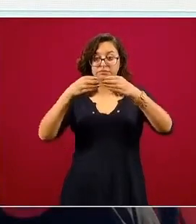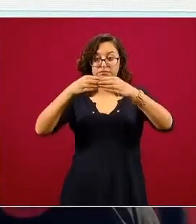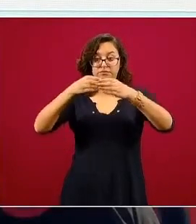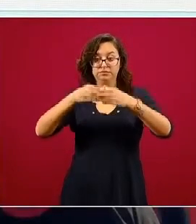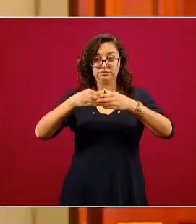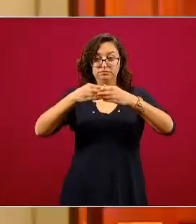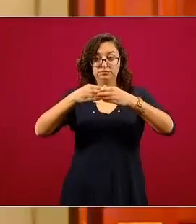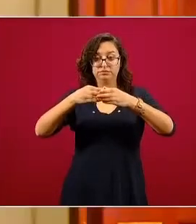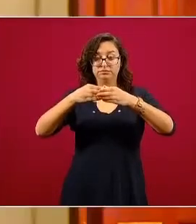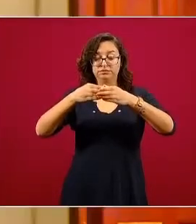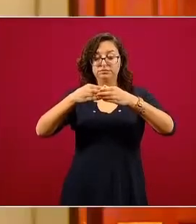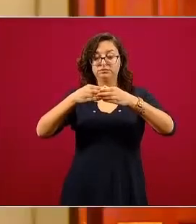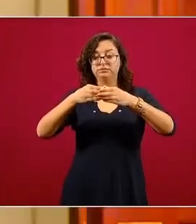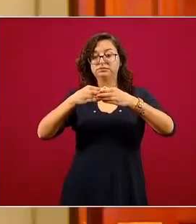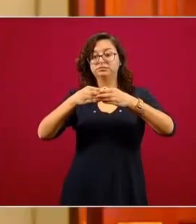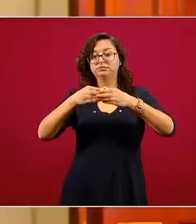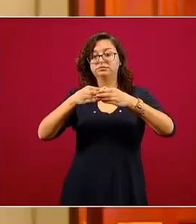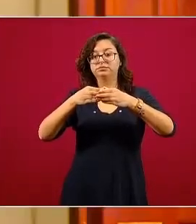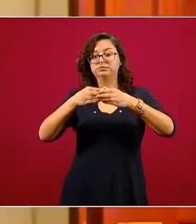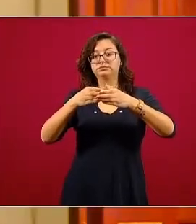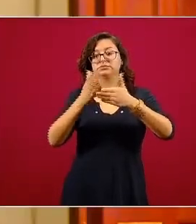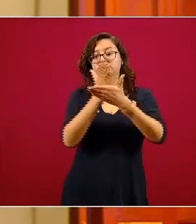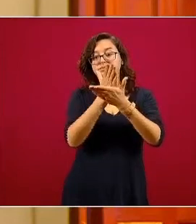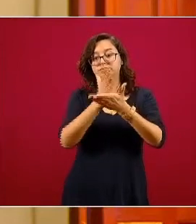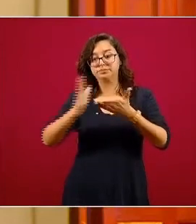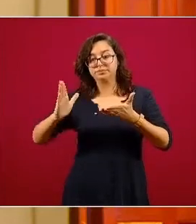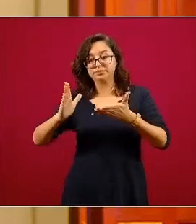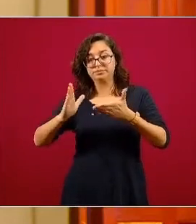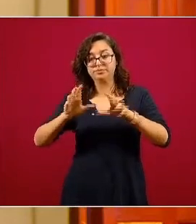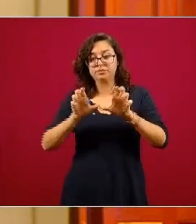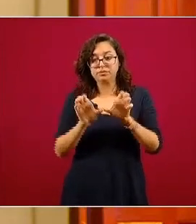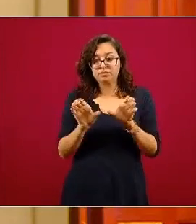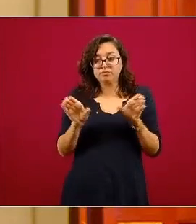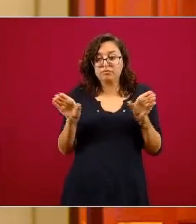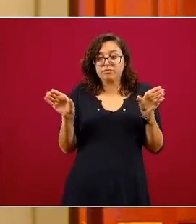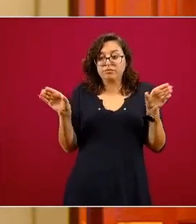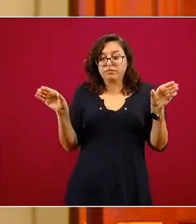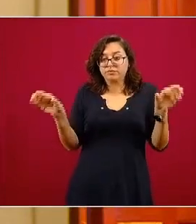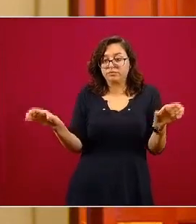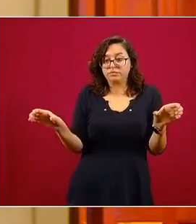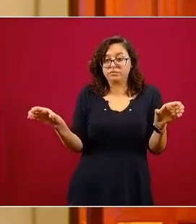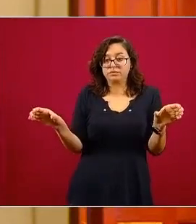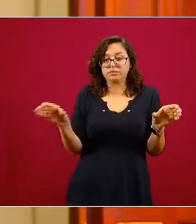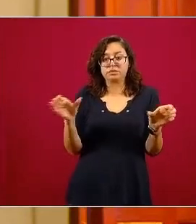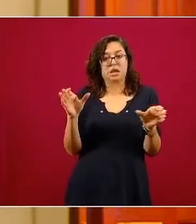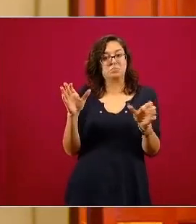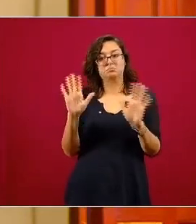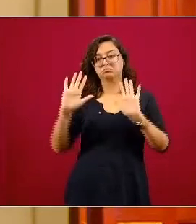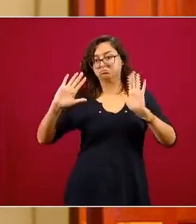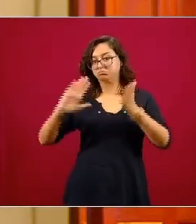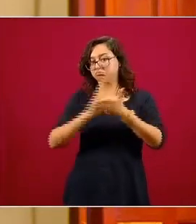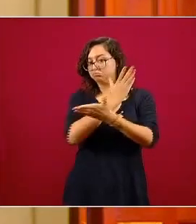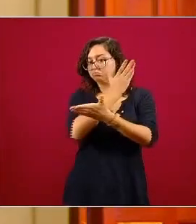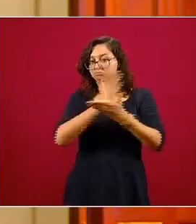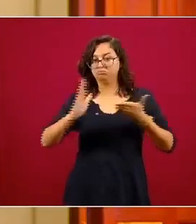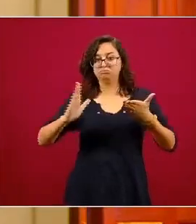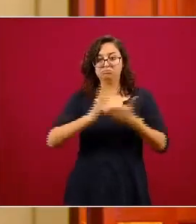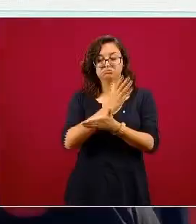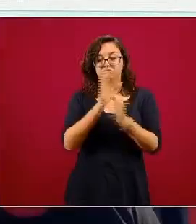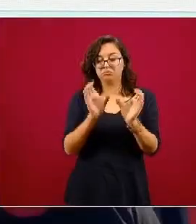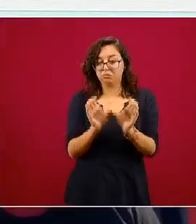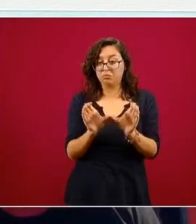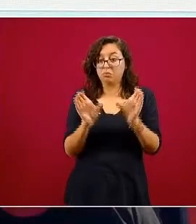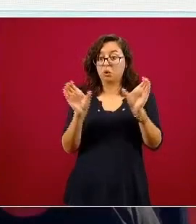De esa población, nosotros separamos en dos grupos de manera aleatoria para